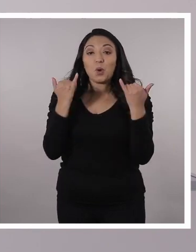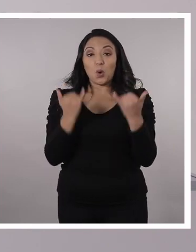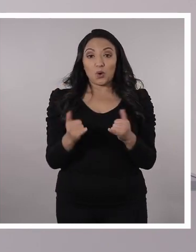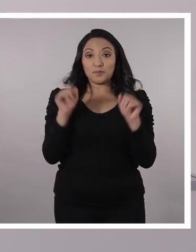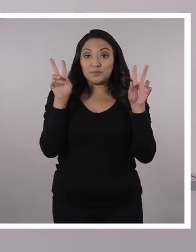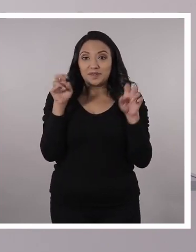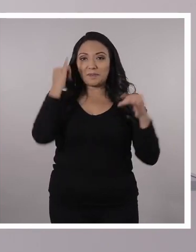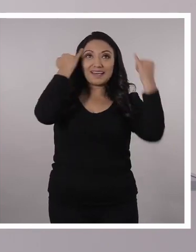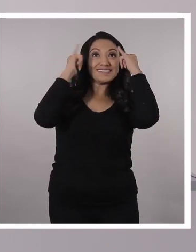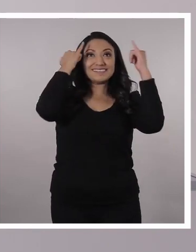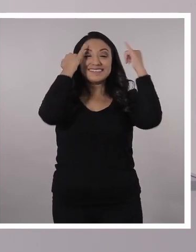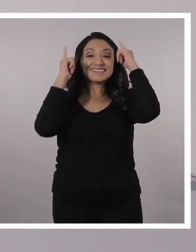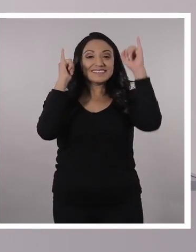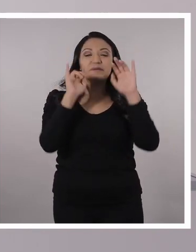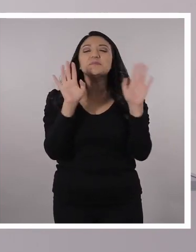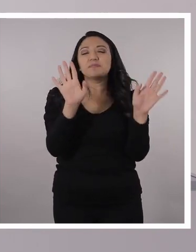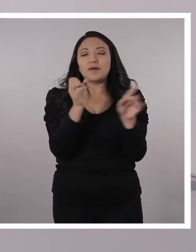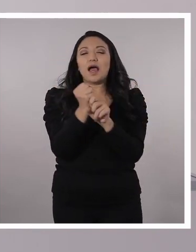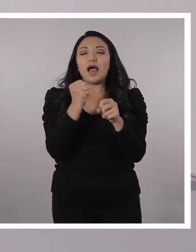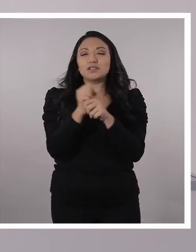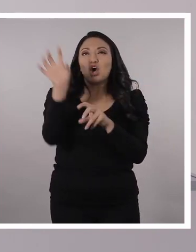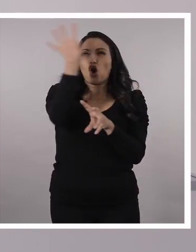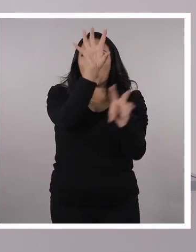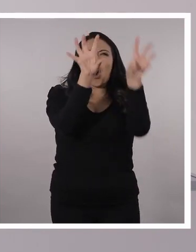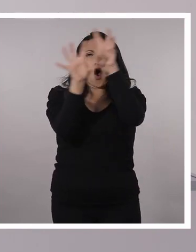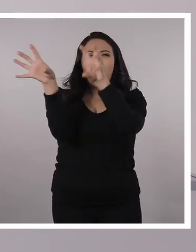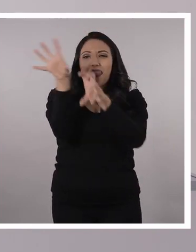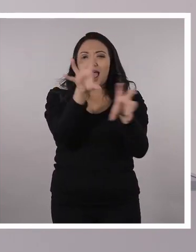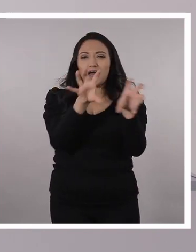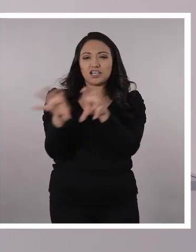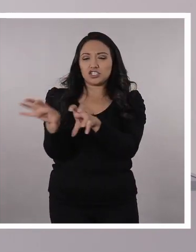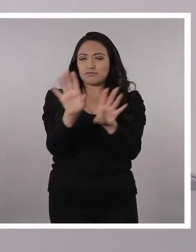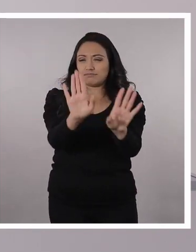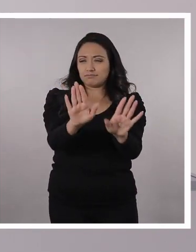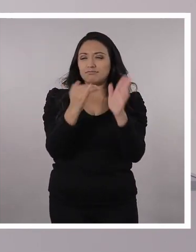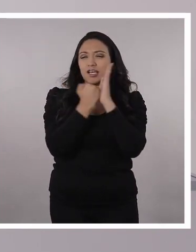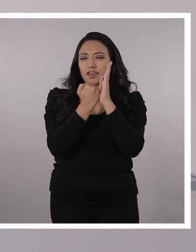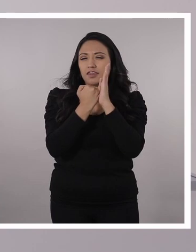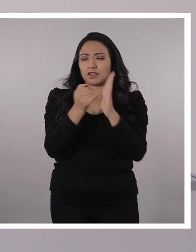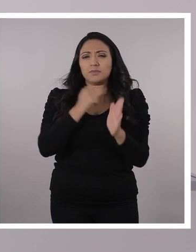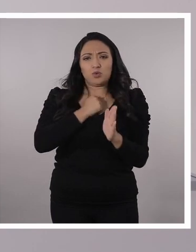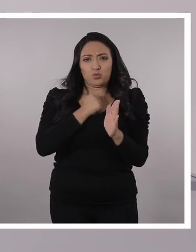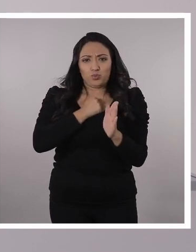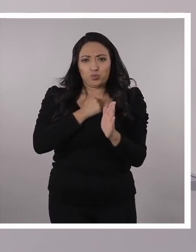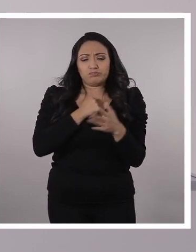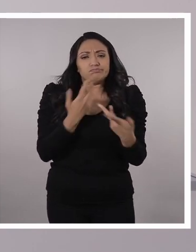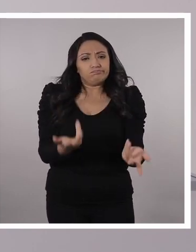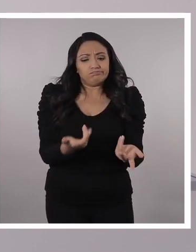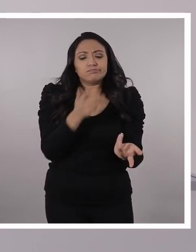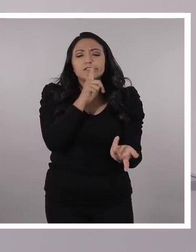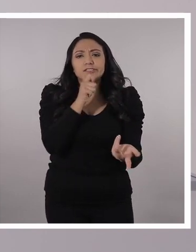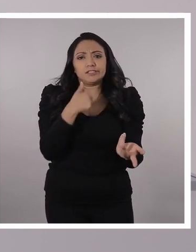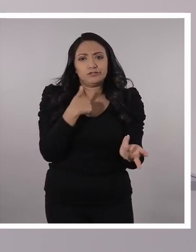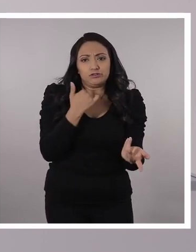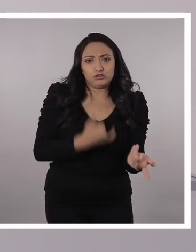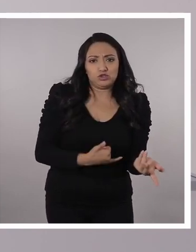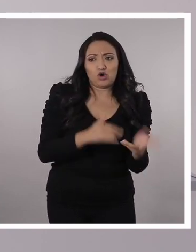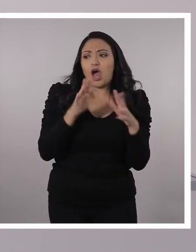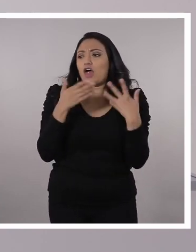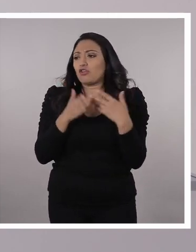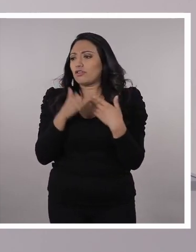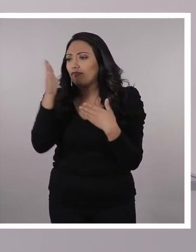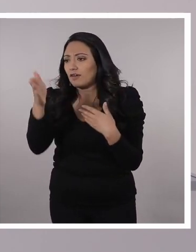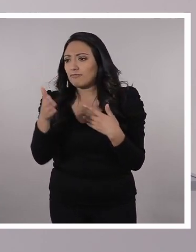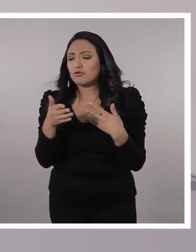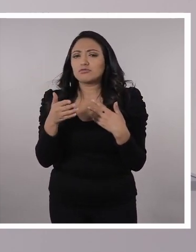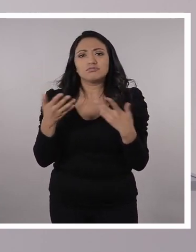Hoy en nuestra zona creativa vamos a armar un collage para fomentar nuestra identidad. ¿Quiénes somos? ¿De dónde venimos? ¿A